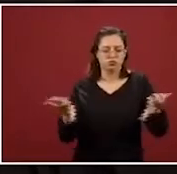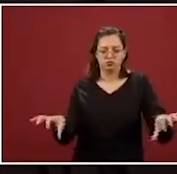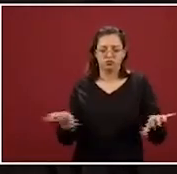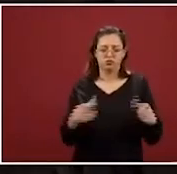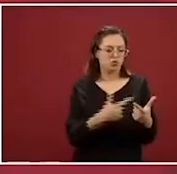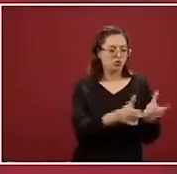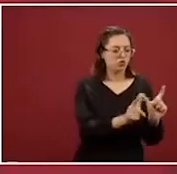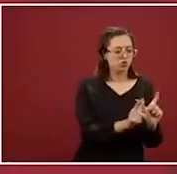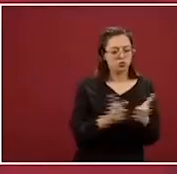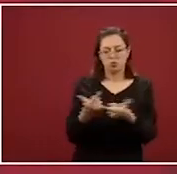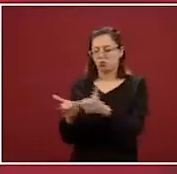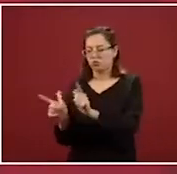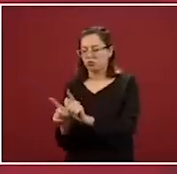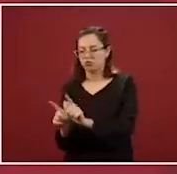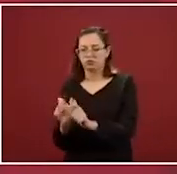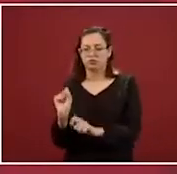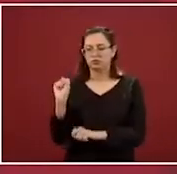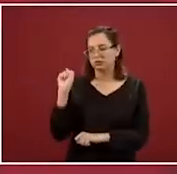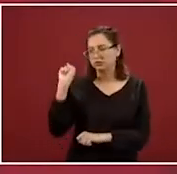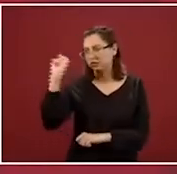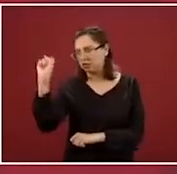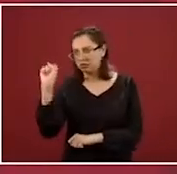grupos, dos sindicatos